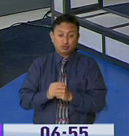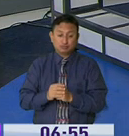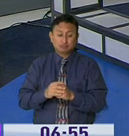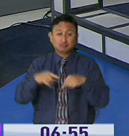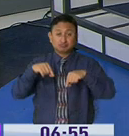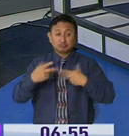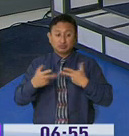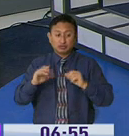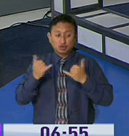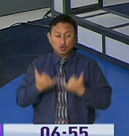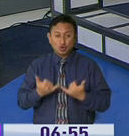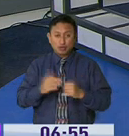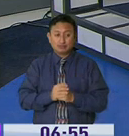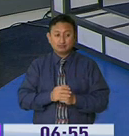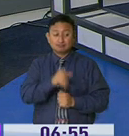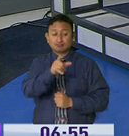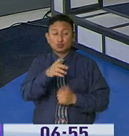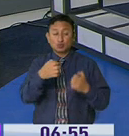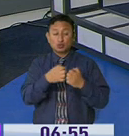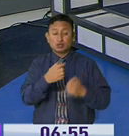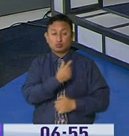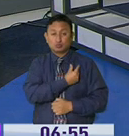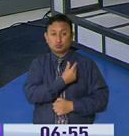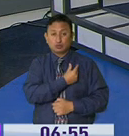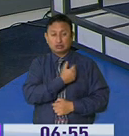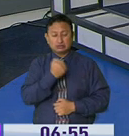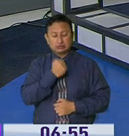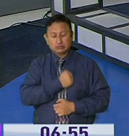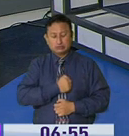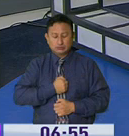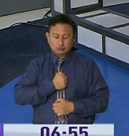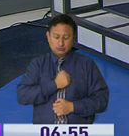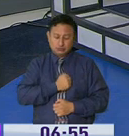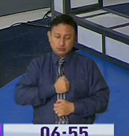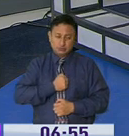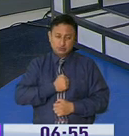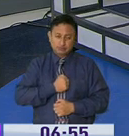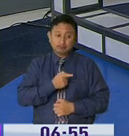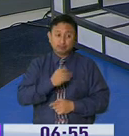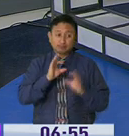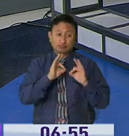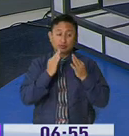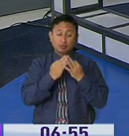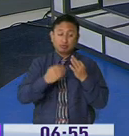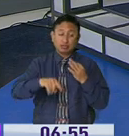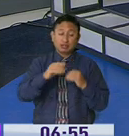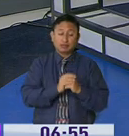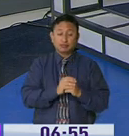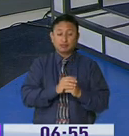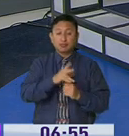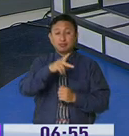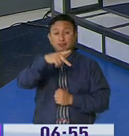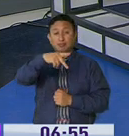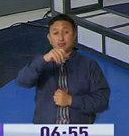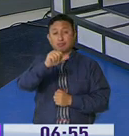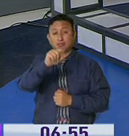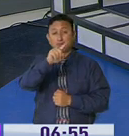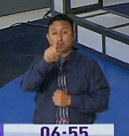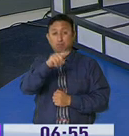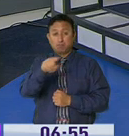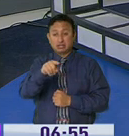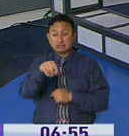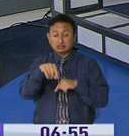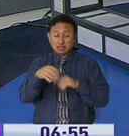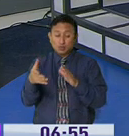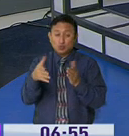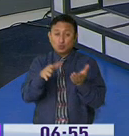los liguistas, usted que es liguista, sí, claro. El dolor que siente hoy la familia del señor Rodrigo Paz, que pues partió y pues deja